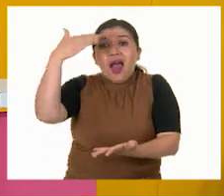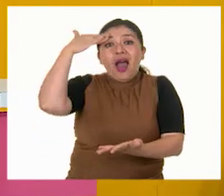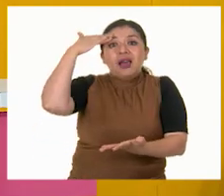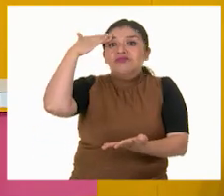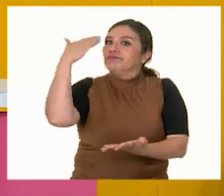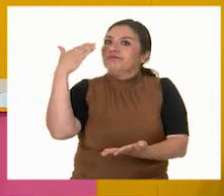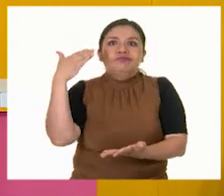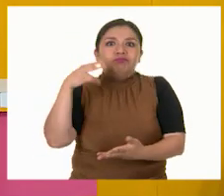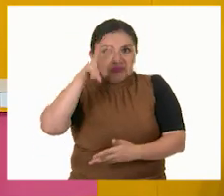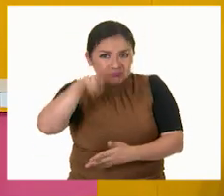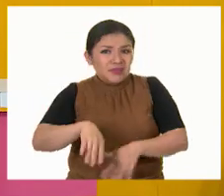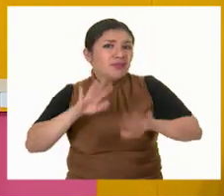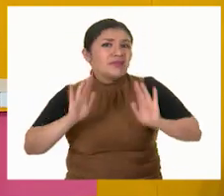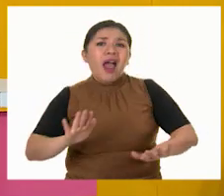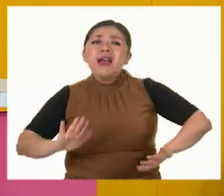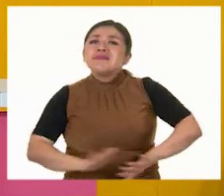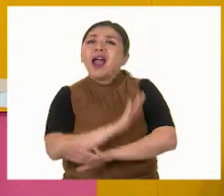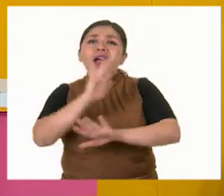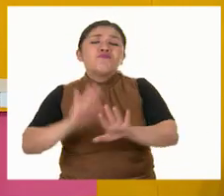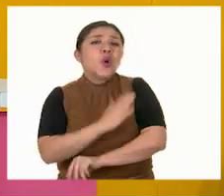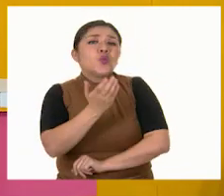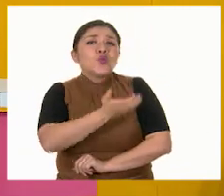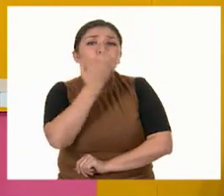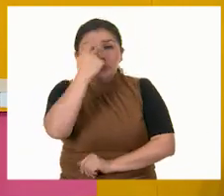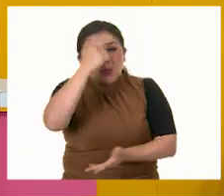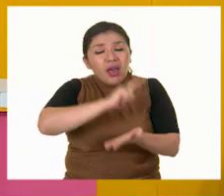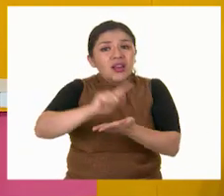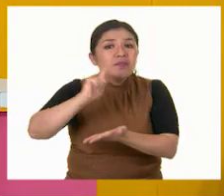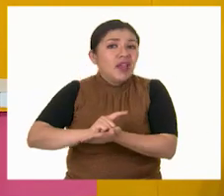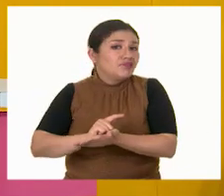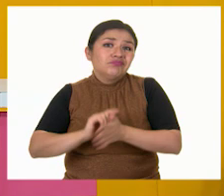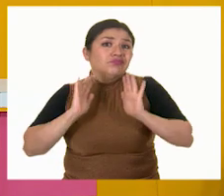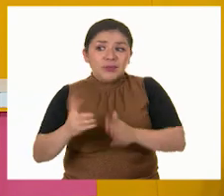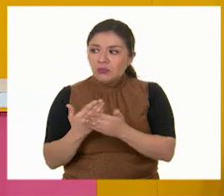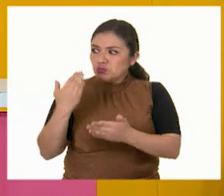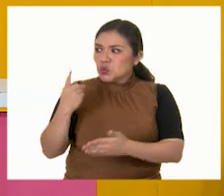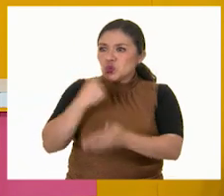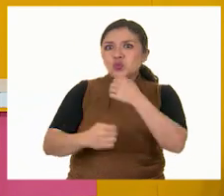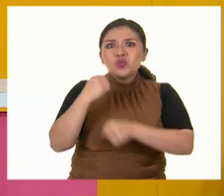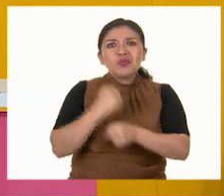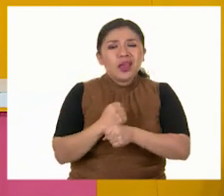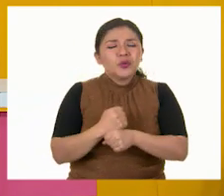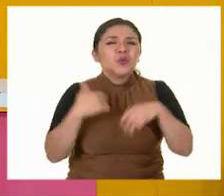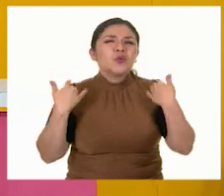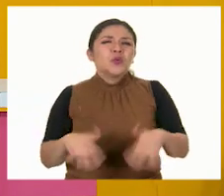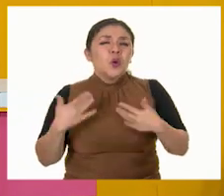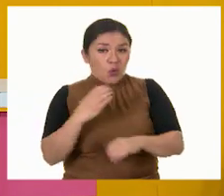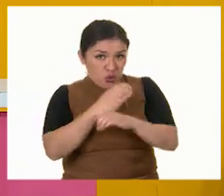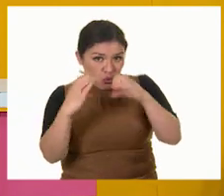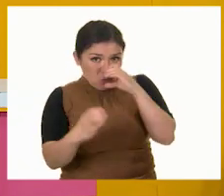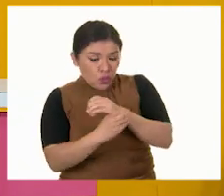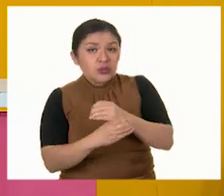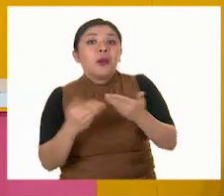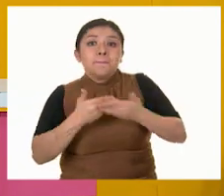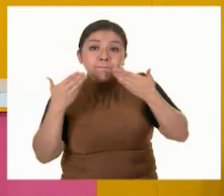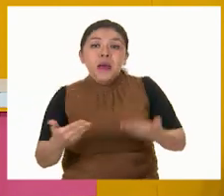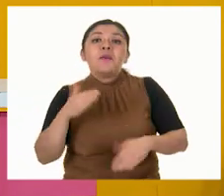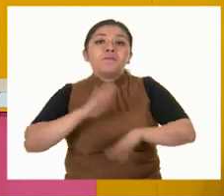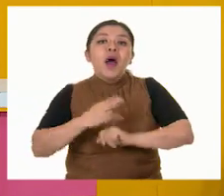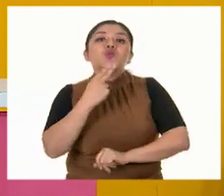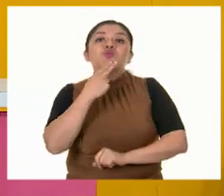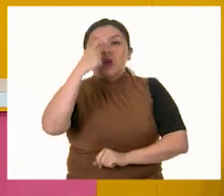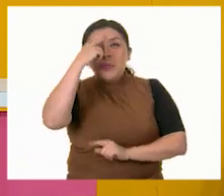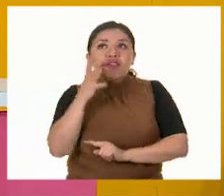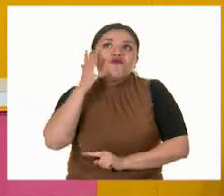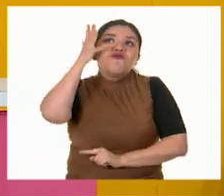sorprenderte cómo han cambiado nuestros hábitos de higiene. Y en el último año, hay muchas cosas que nos serán útiles para el futuro,